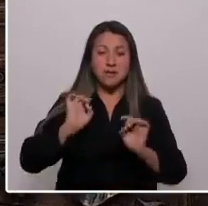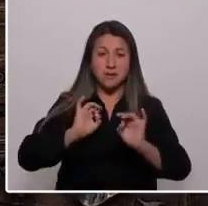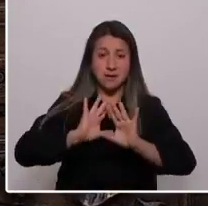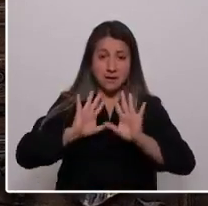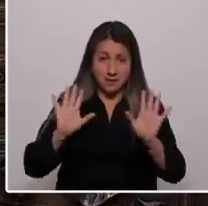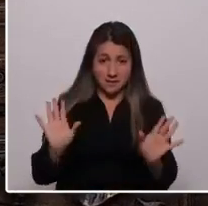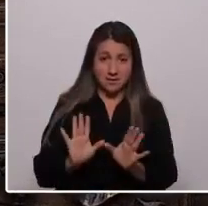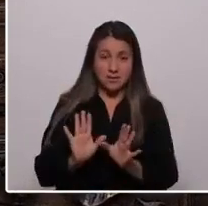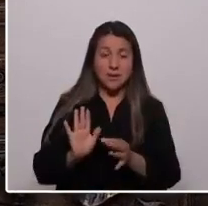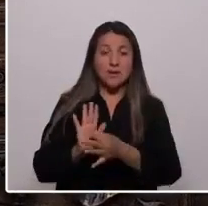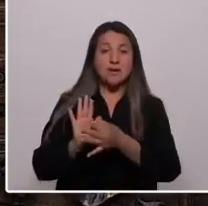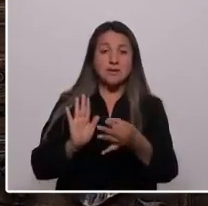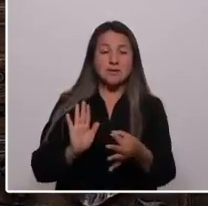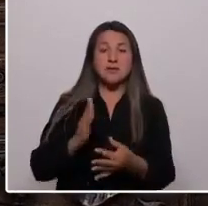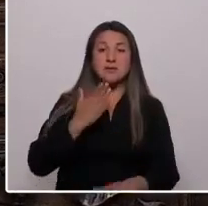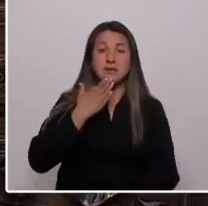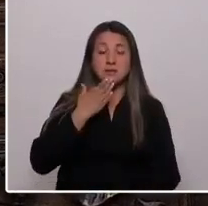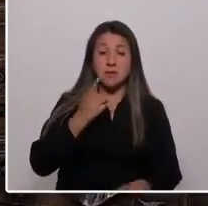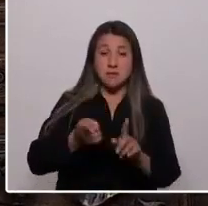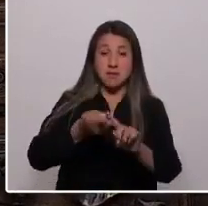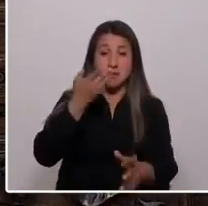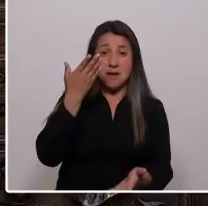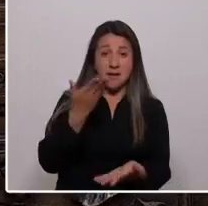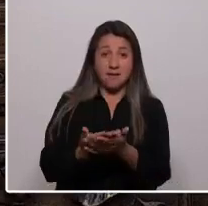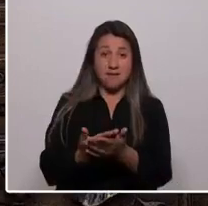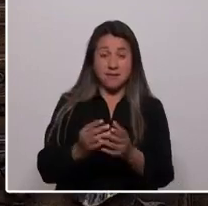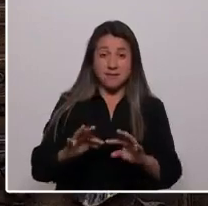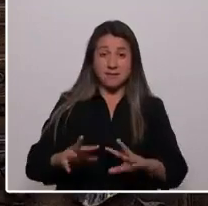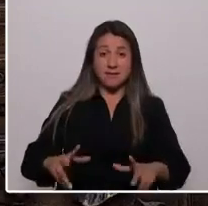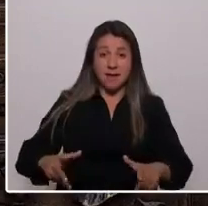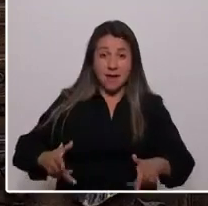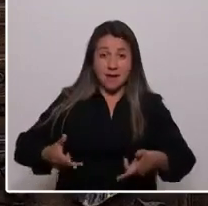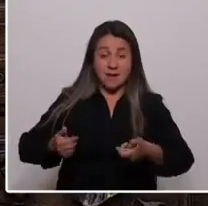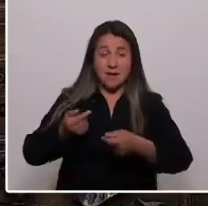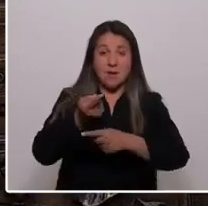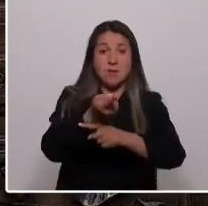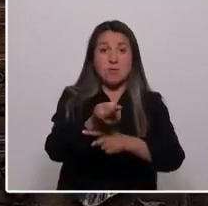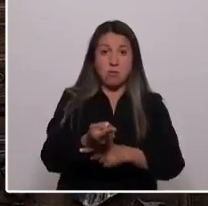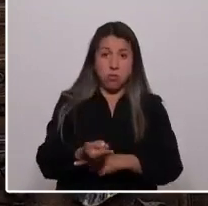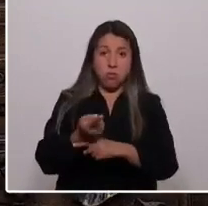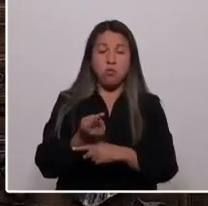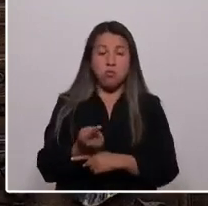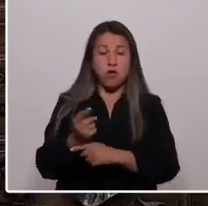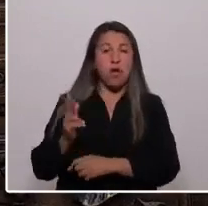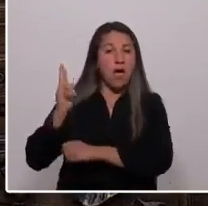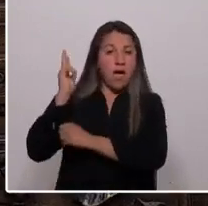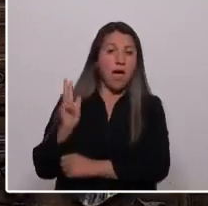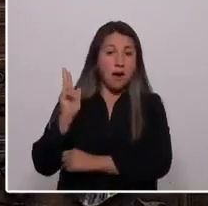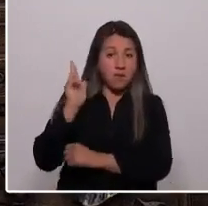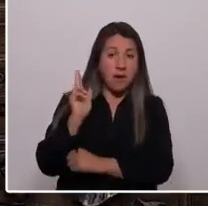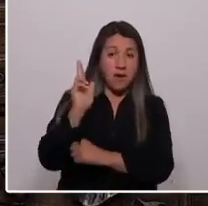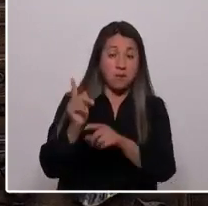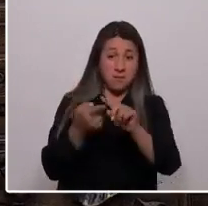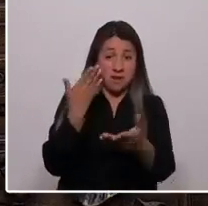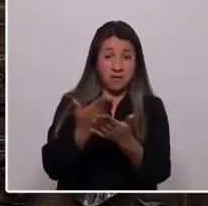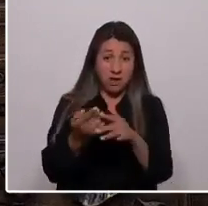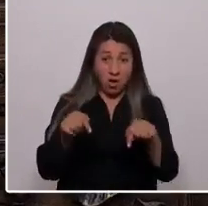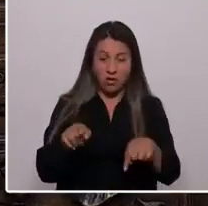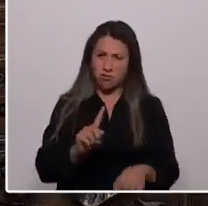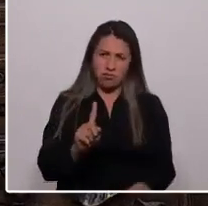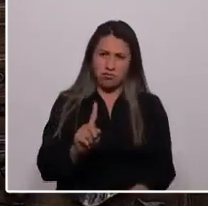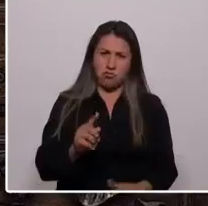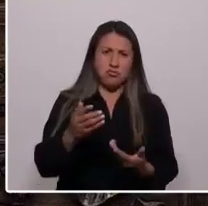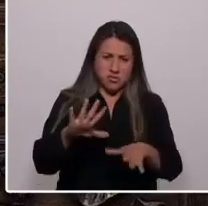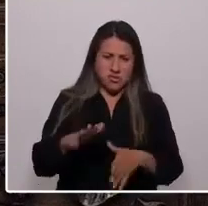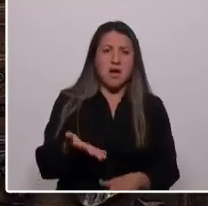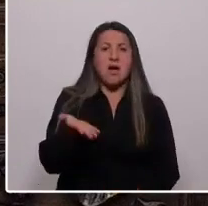también dice esta carta que no es la primera vez que los tanques y las armas han circulado por estas tierras en